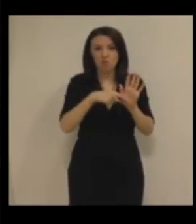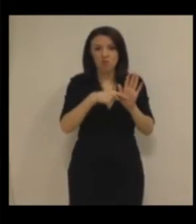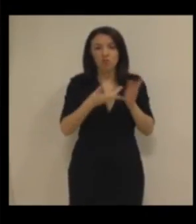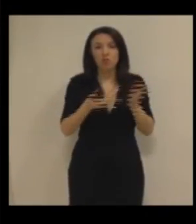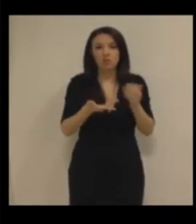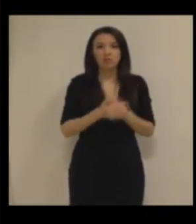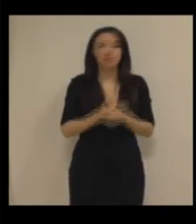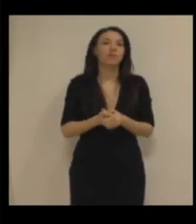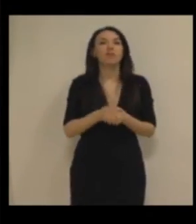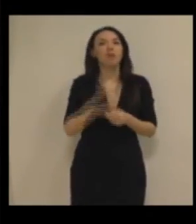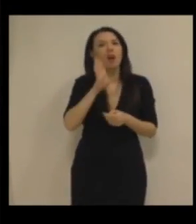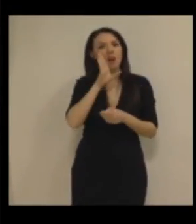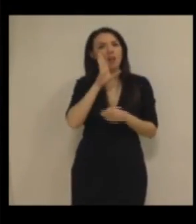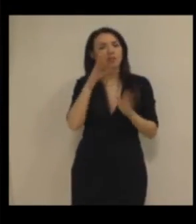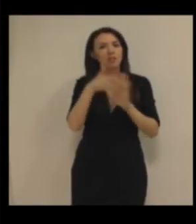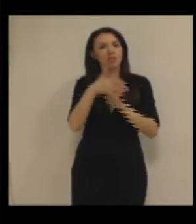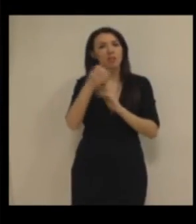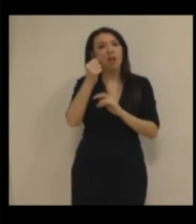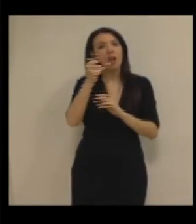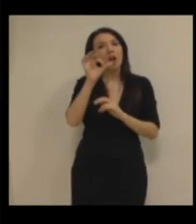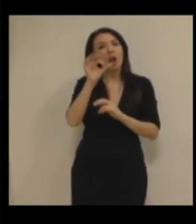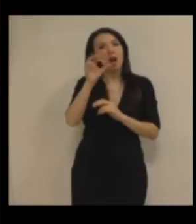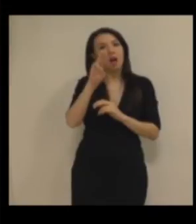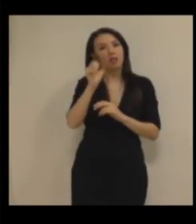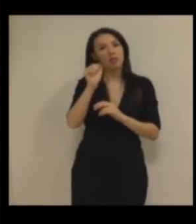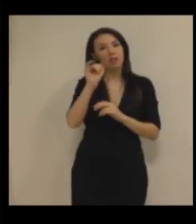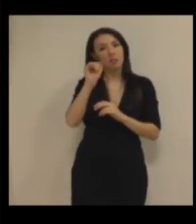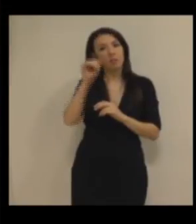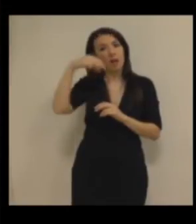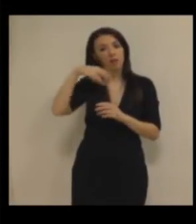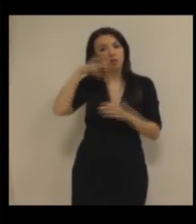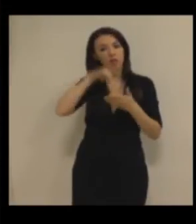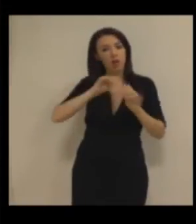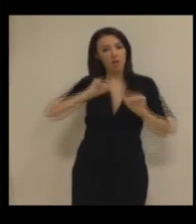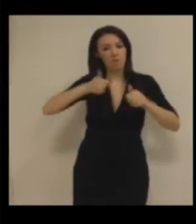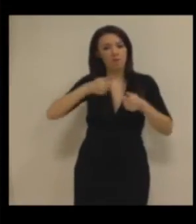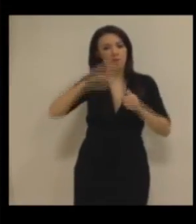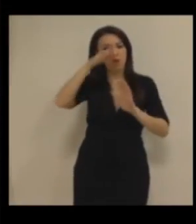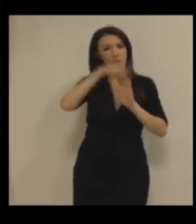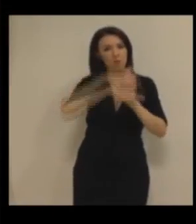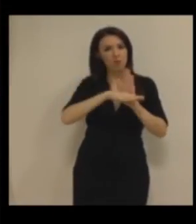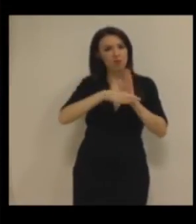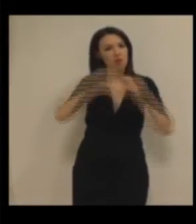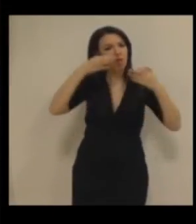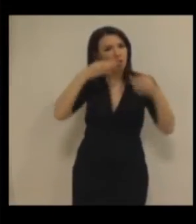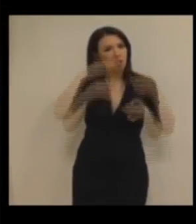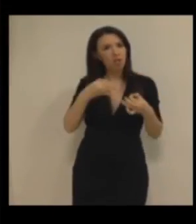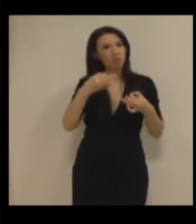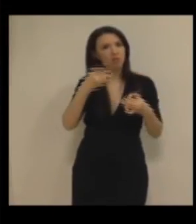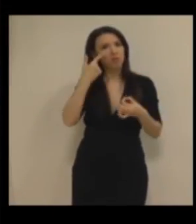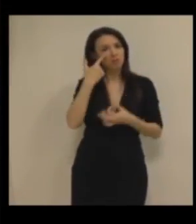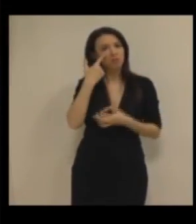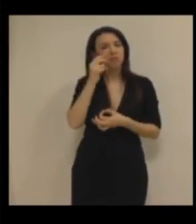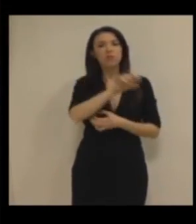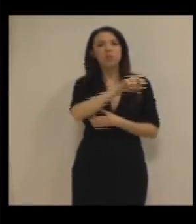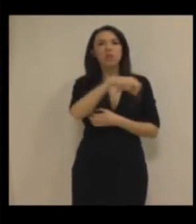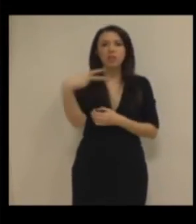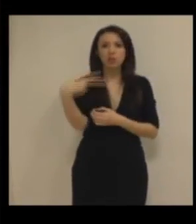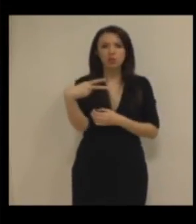Bueno, yo creo que lo he comentado antes. Aspain, cuando entra en un proyecto y cree en él y ve que los resultados han